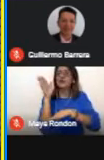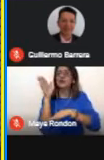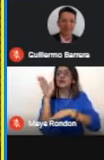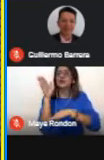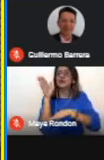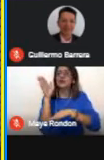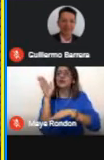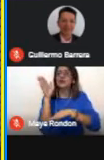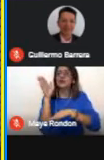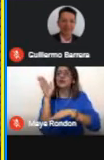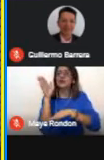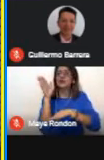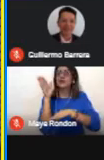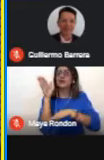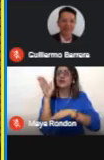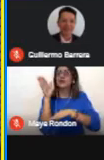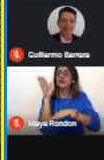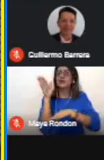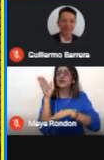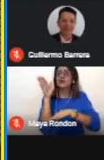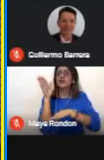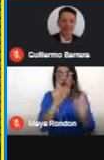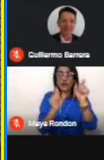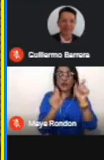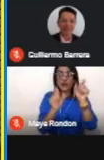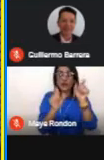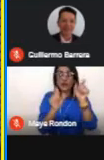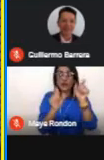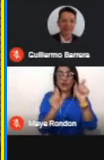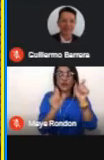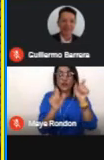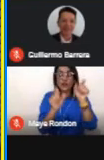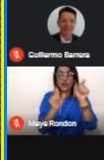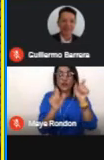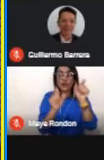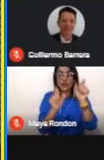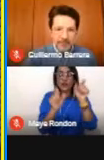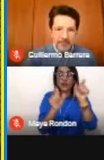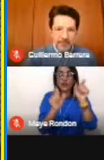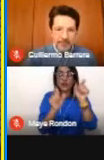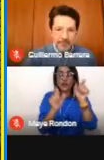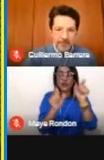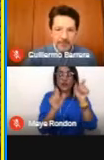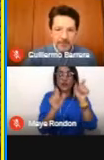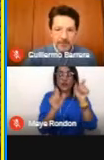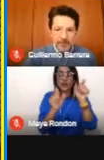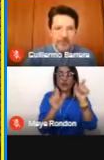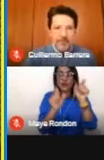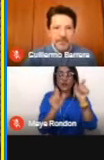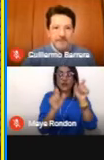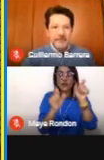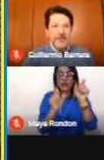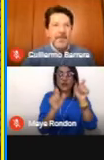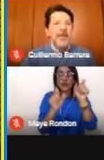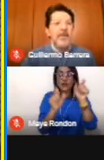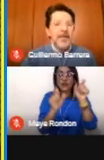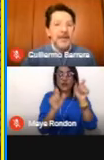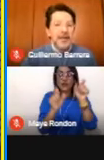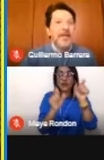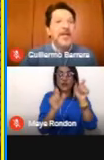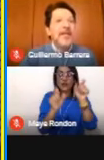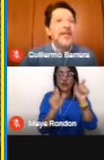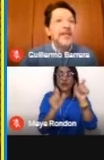experiencia para todos los colegios amigos del turismo de Bogotá y del país. El día de hoy nos encontramos en un nuevo espacio en